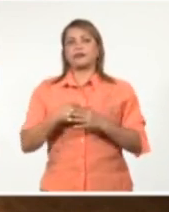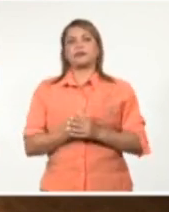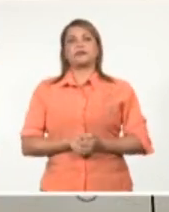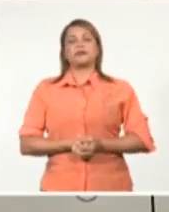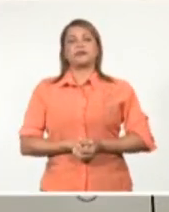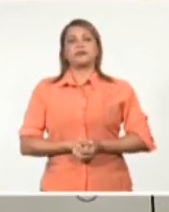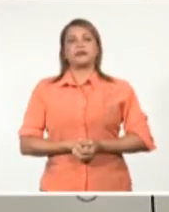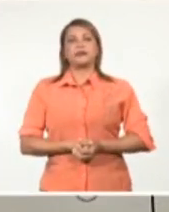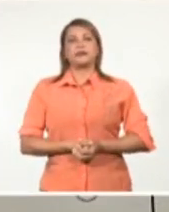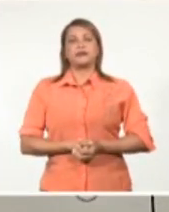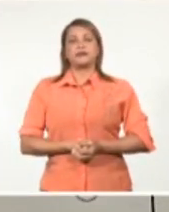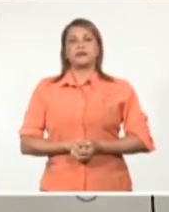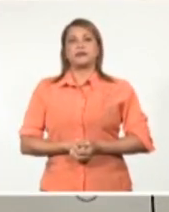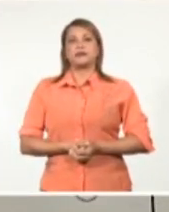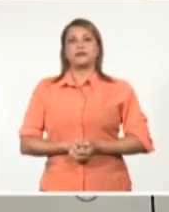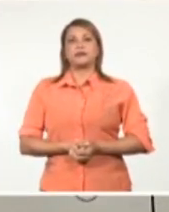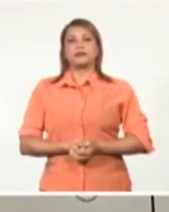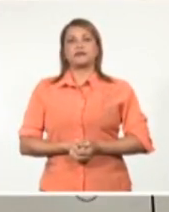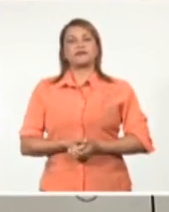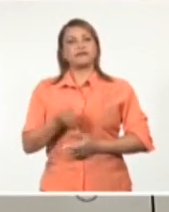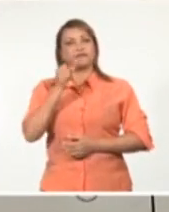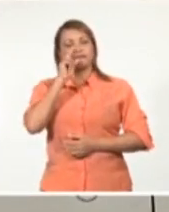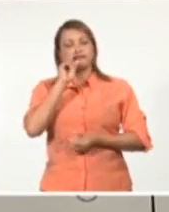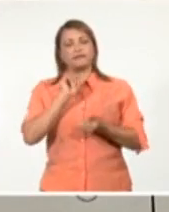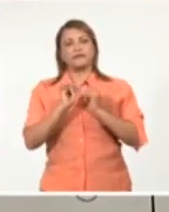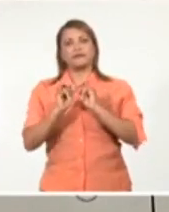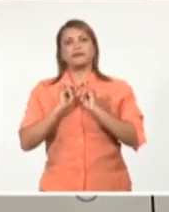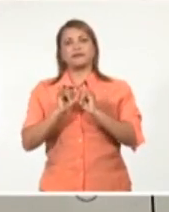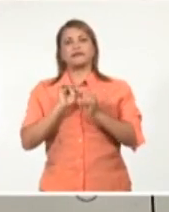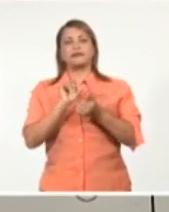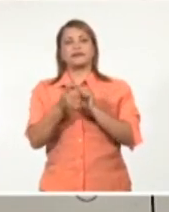centrales y así finalizan los deportes Muy buenas tardes